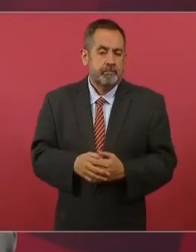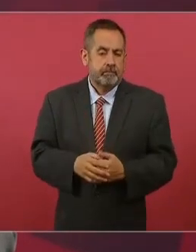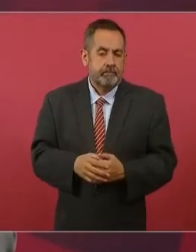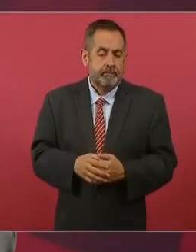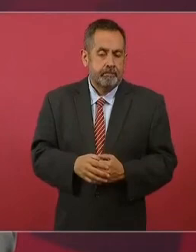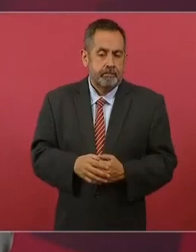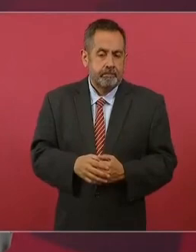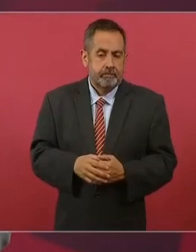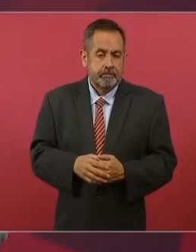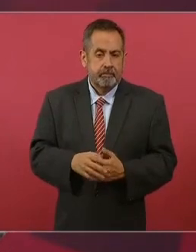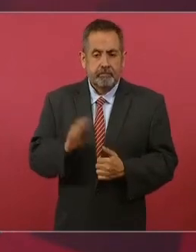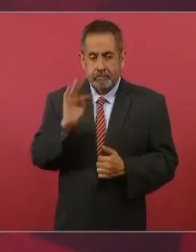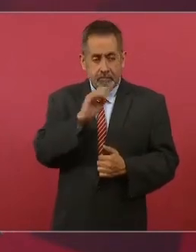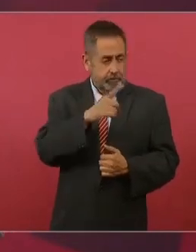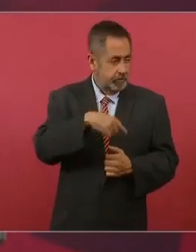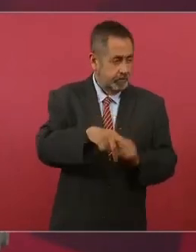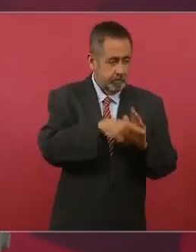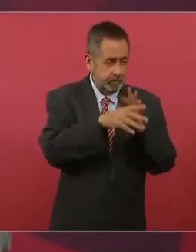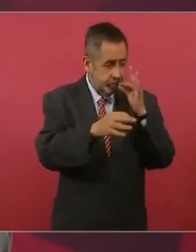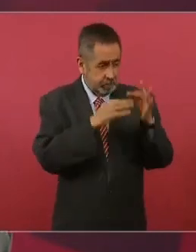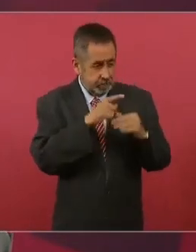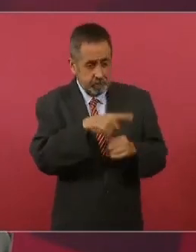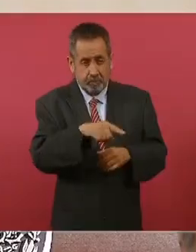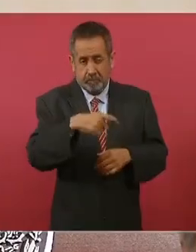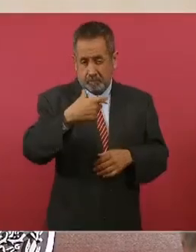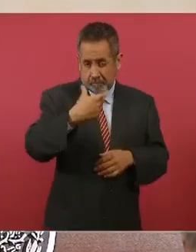¿ustedes nos iban a apoyar?